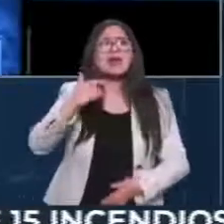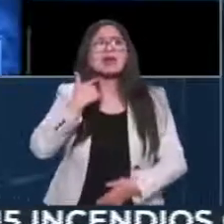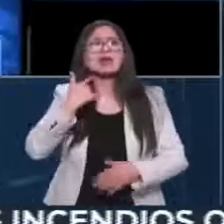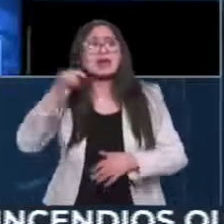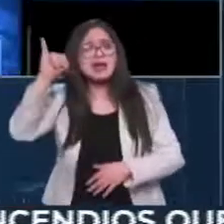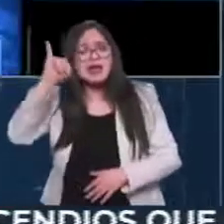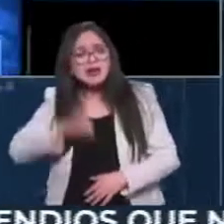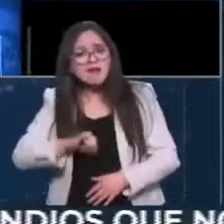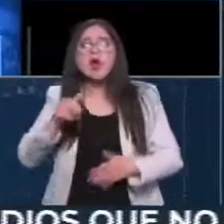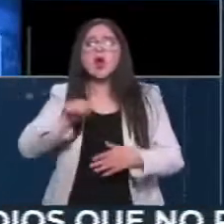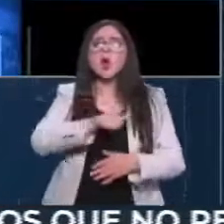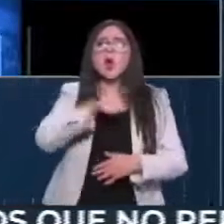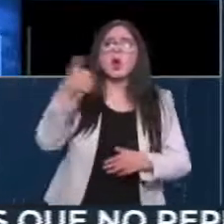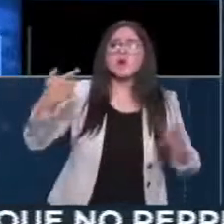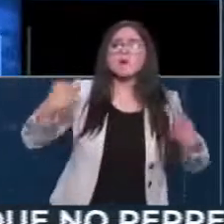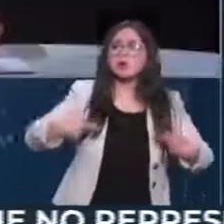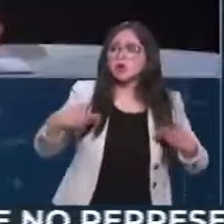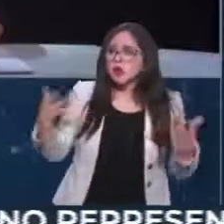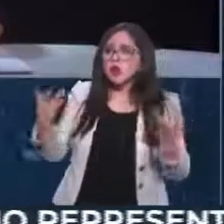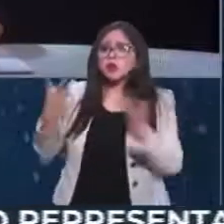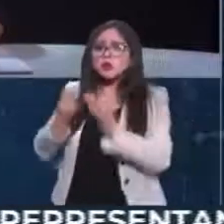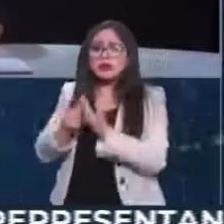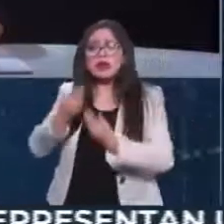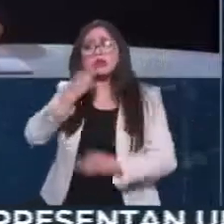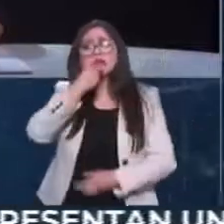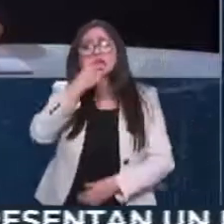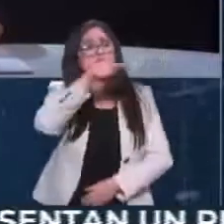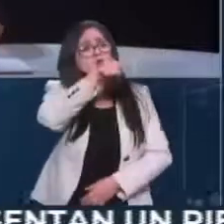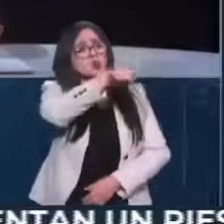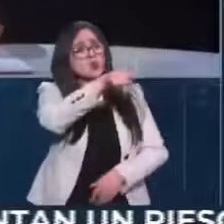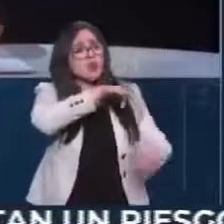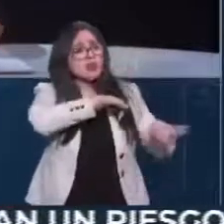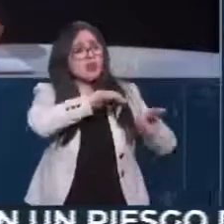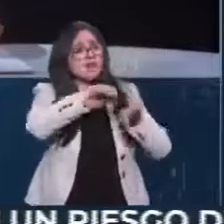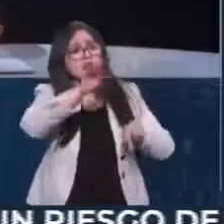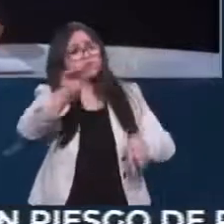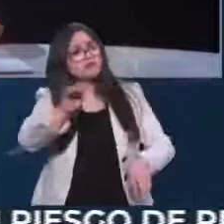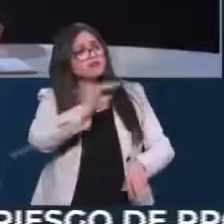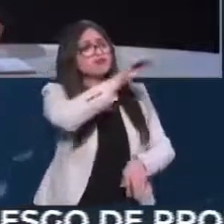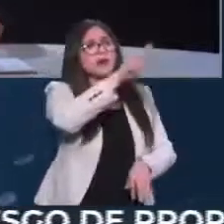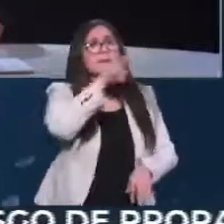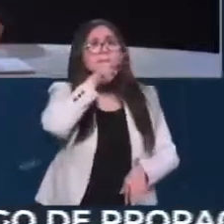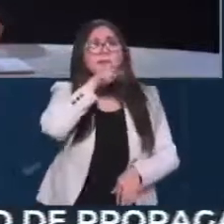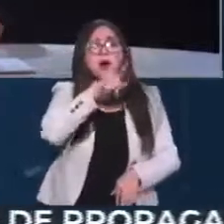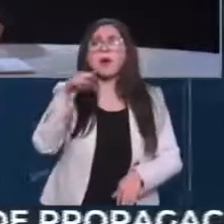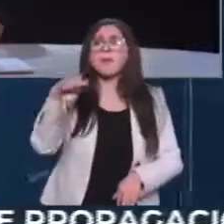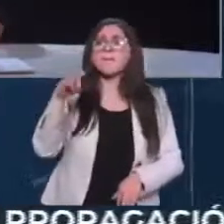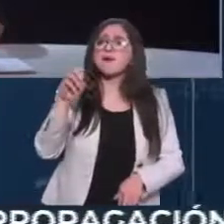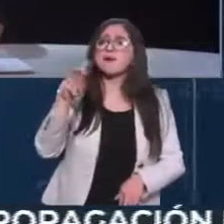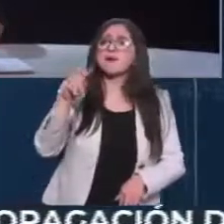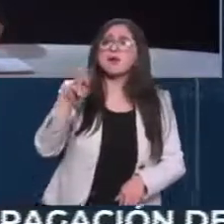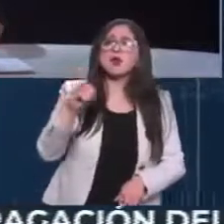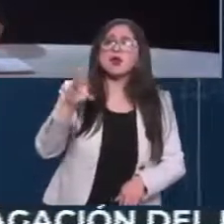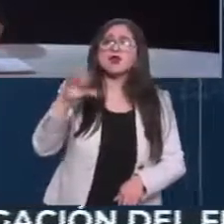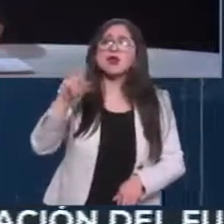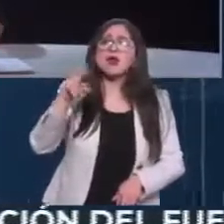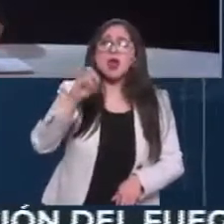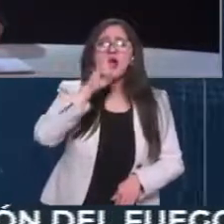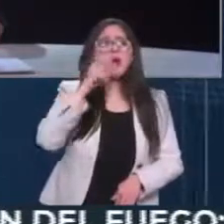trabajan en la función pública, les digo, necesito tu puesto porque se lo debo a Movimiento Ciudadano, necesito tu puesto